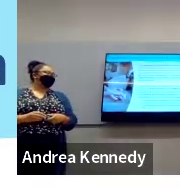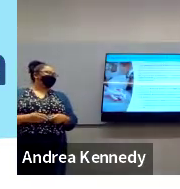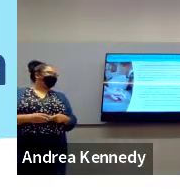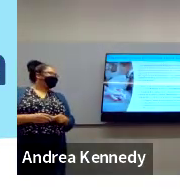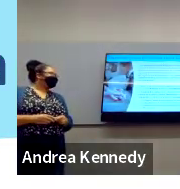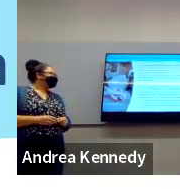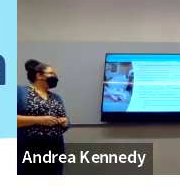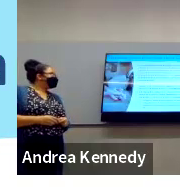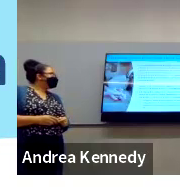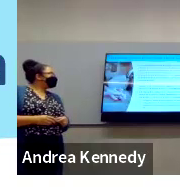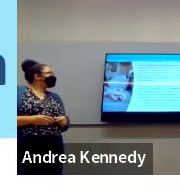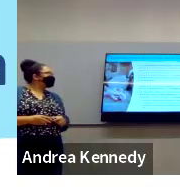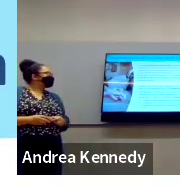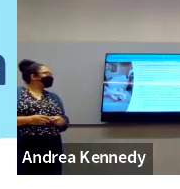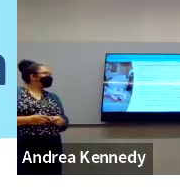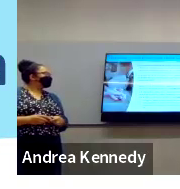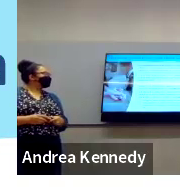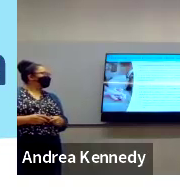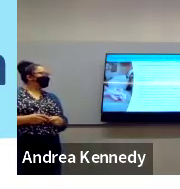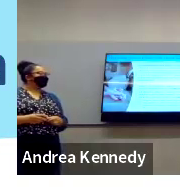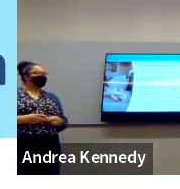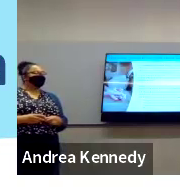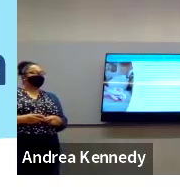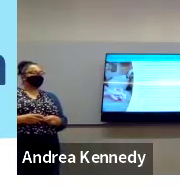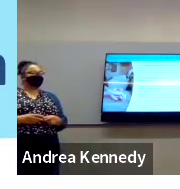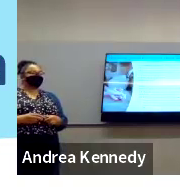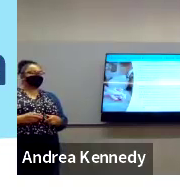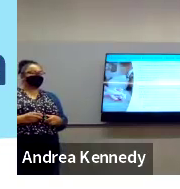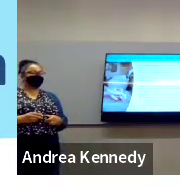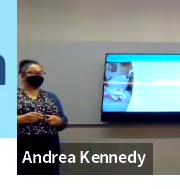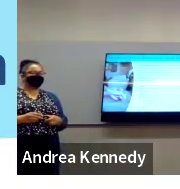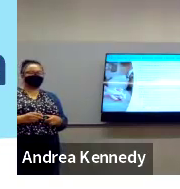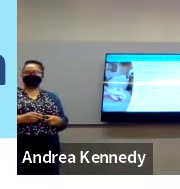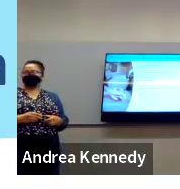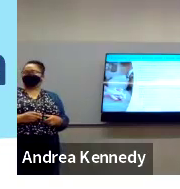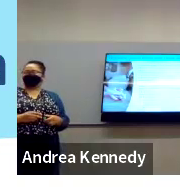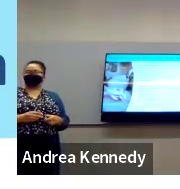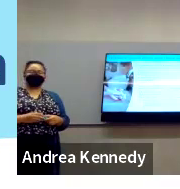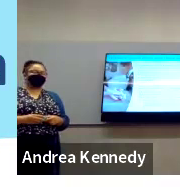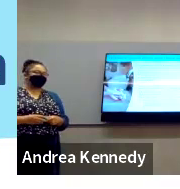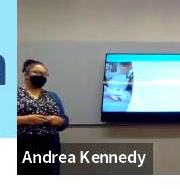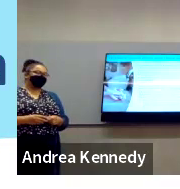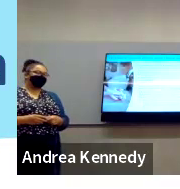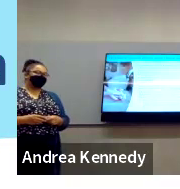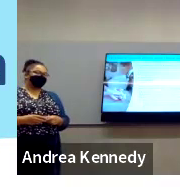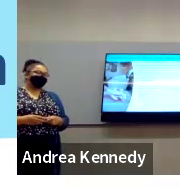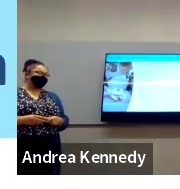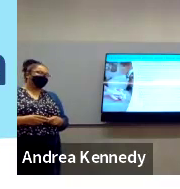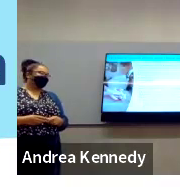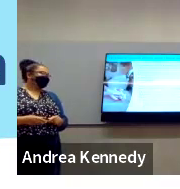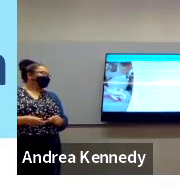el ajuste en los servicios públicos va a ser un ajuste a la baja o a la alza, utilizando un